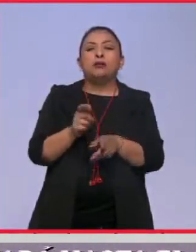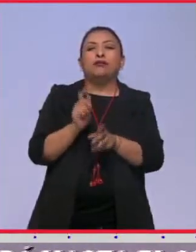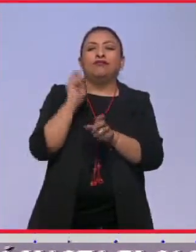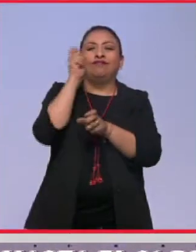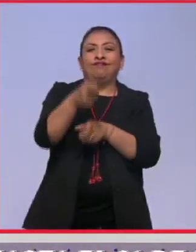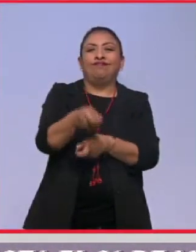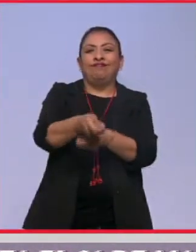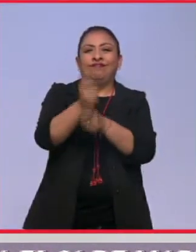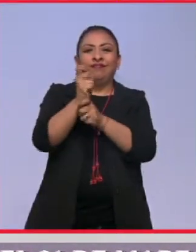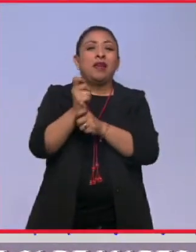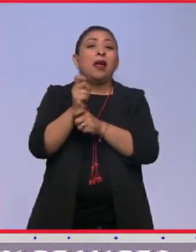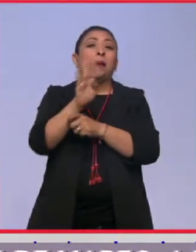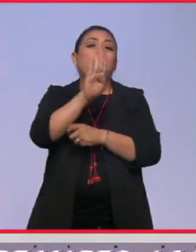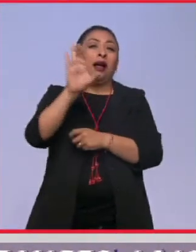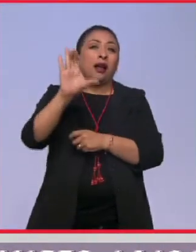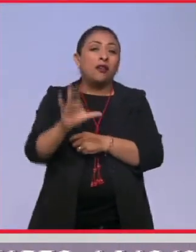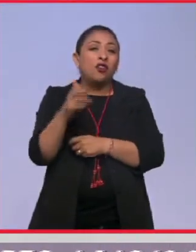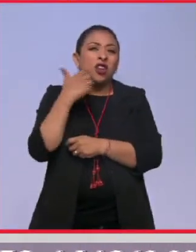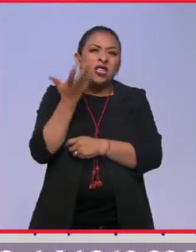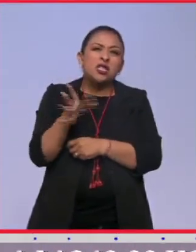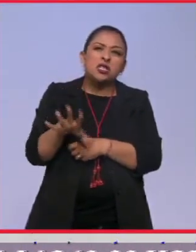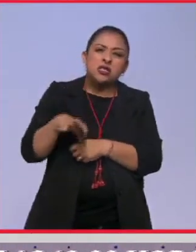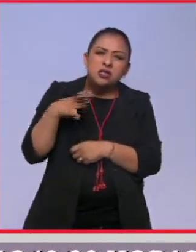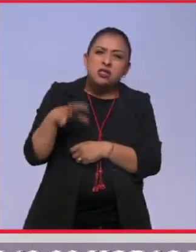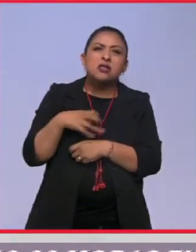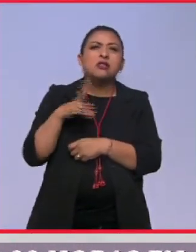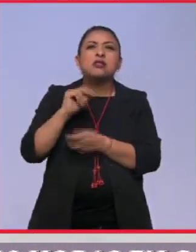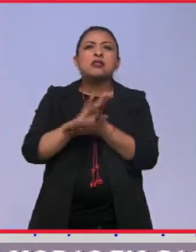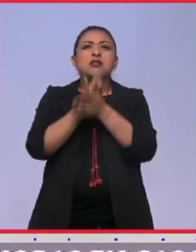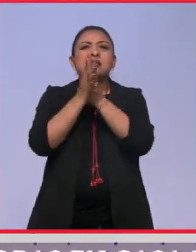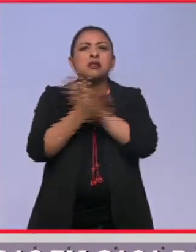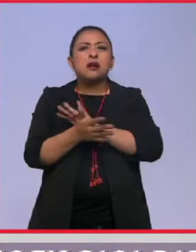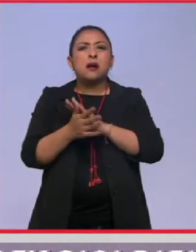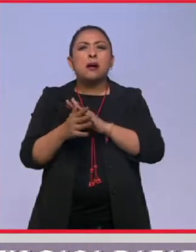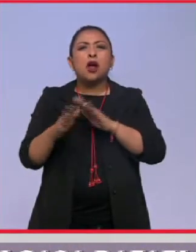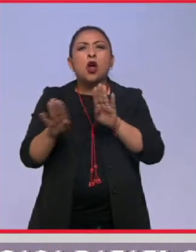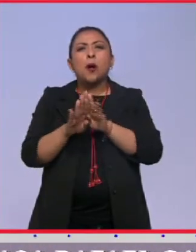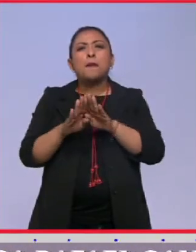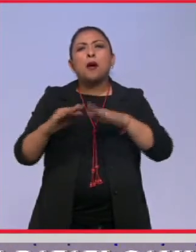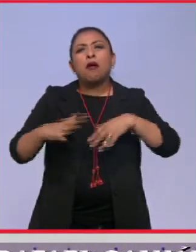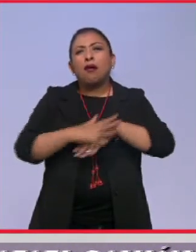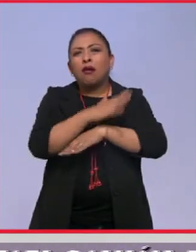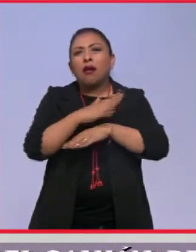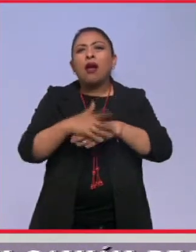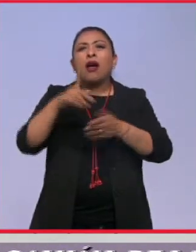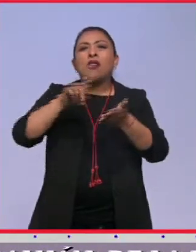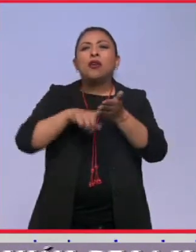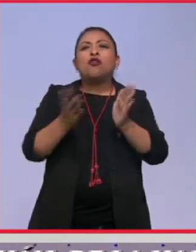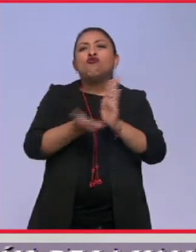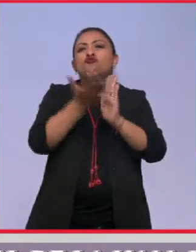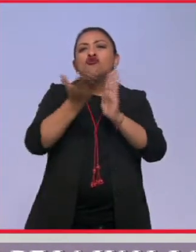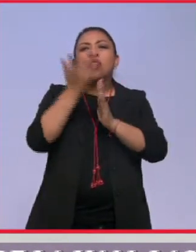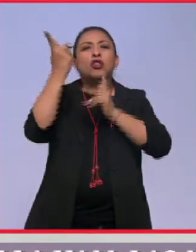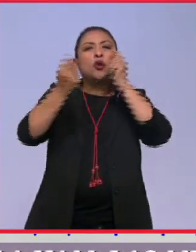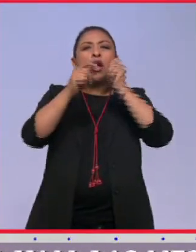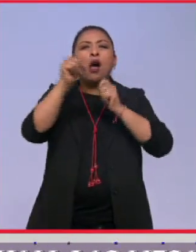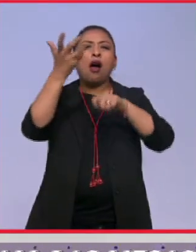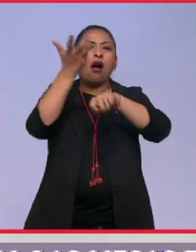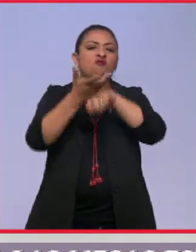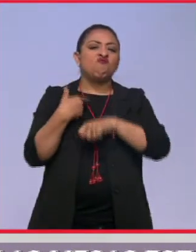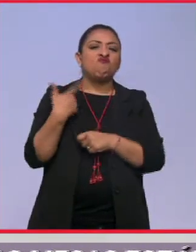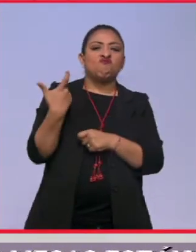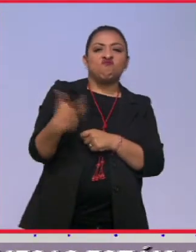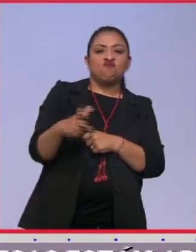que intenta luchar porque no se convierta sus playas, su modo de subsistencia, en un complejo turístico para estadounidenses